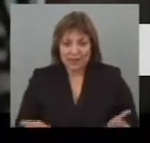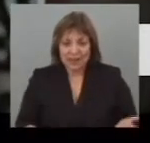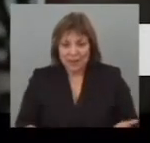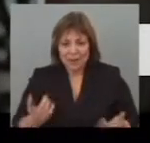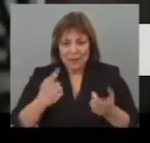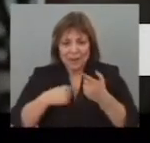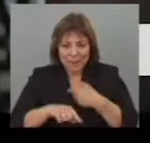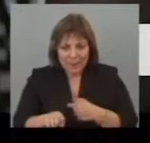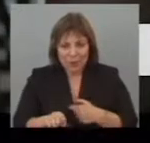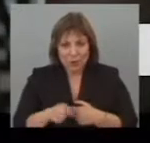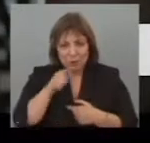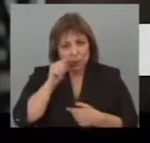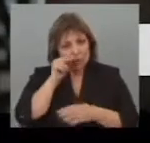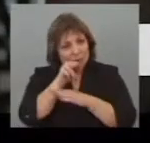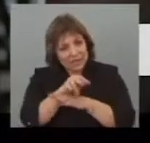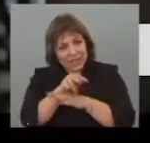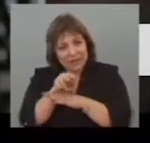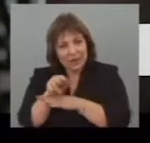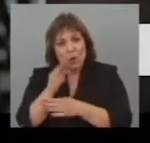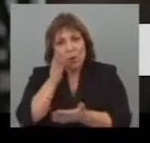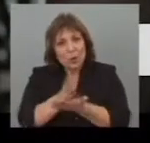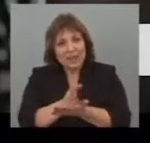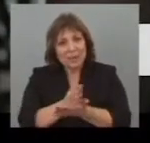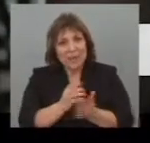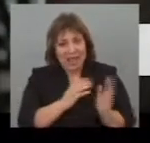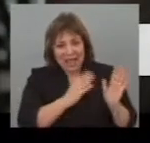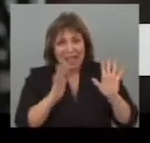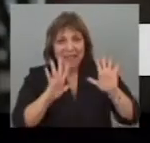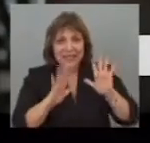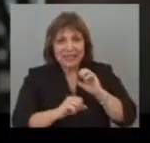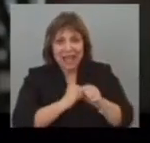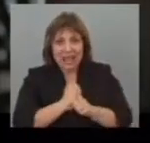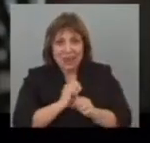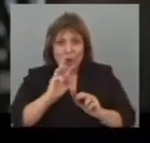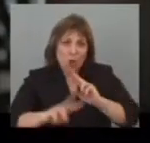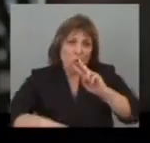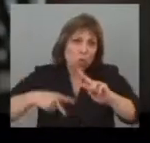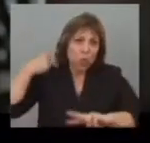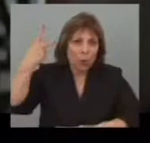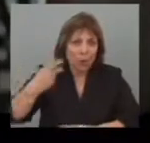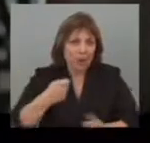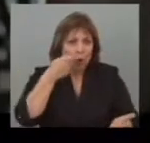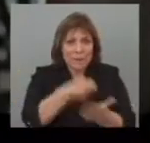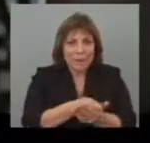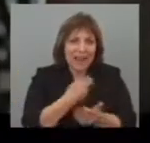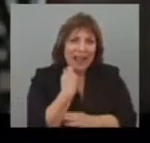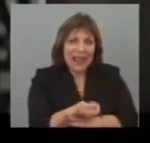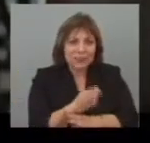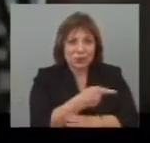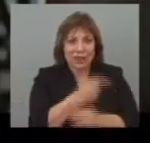si uno observa, uno podría decir que en la última década Uruguay ha duplicado el gasto en educación en términos de gasto por